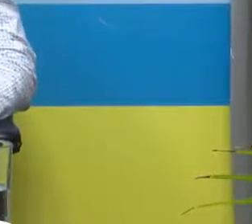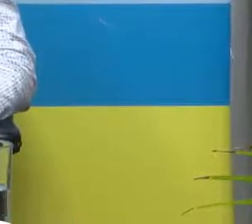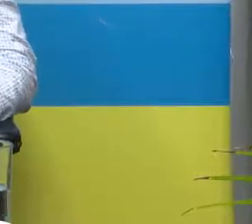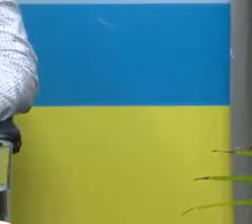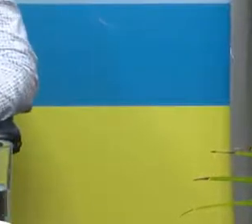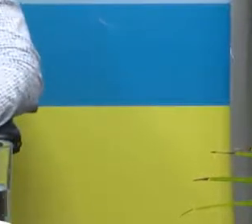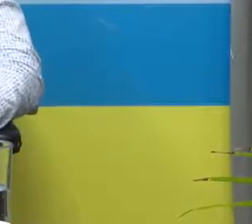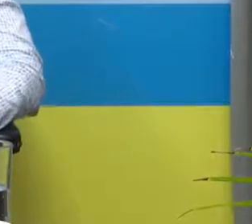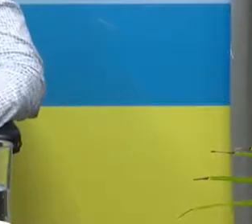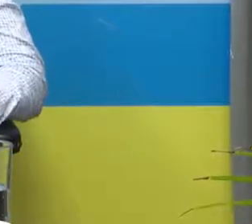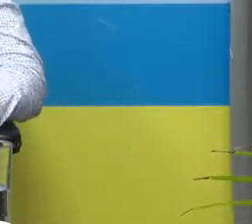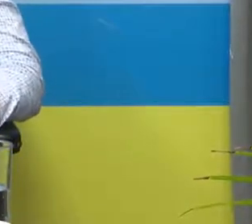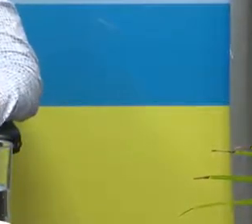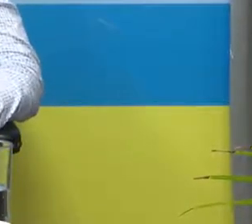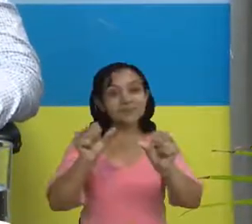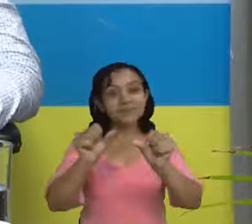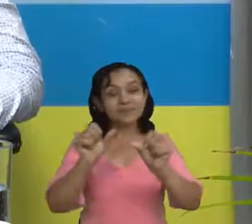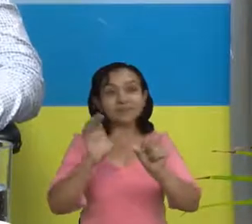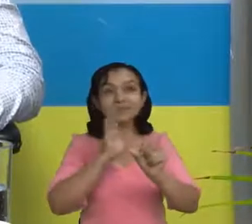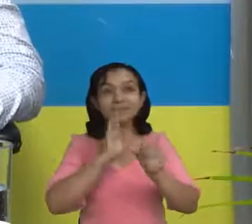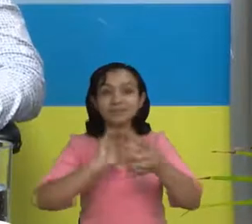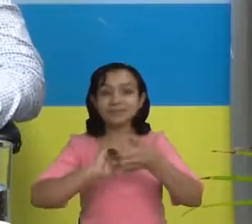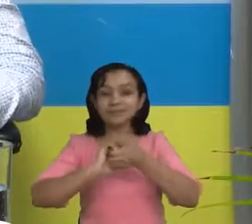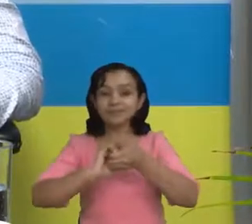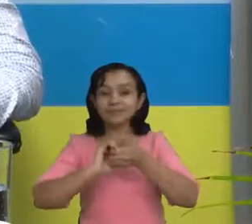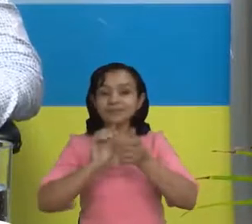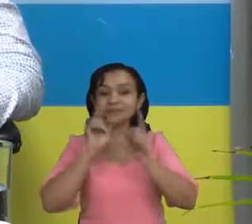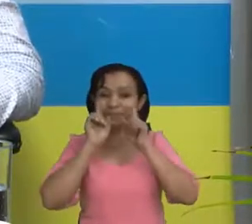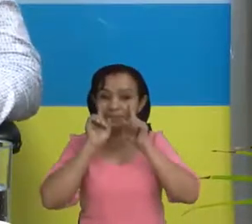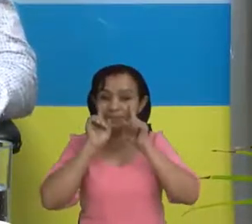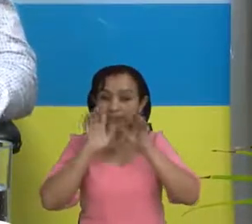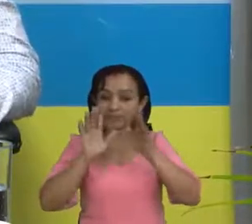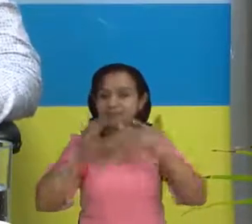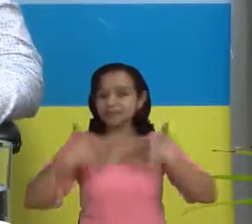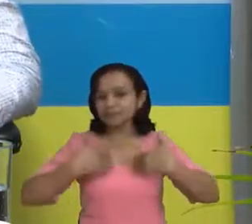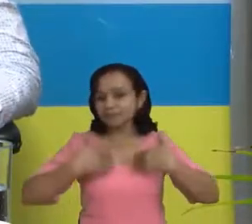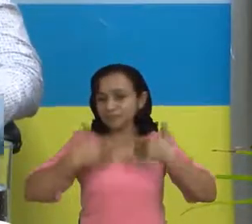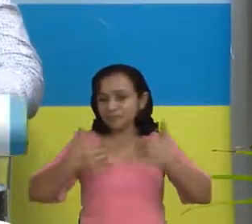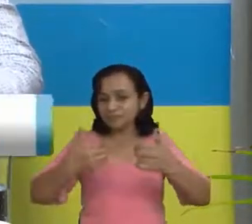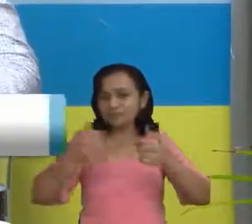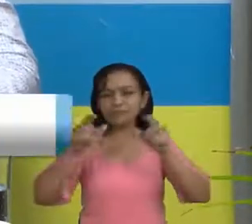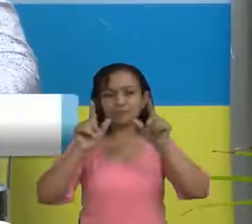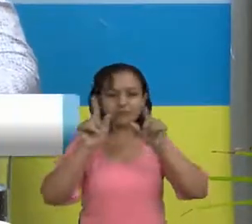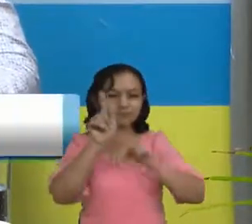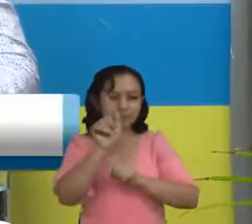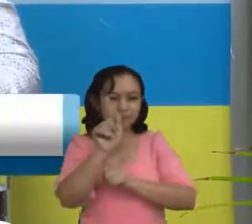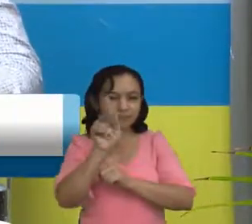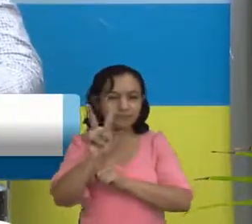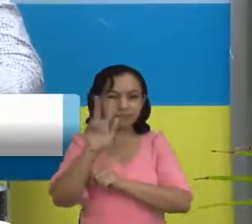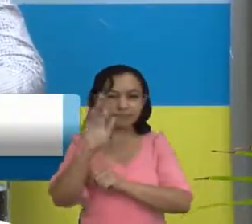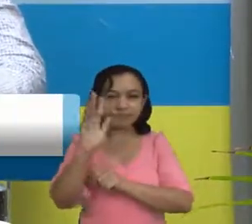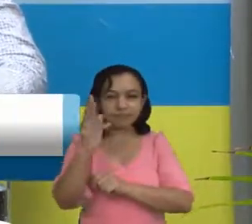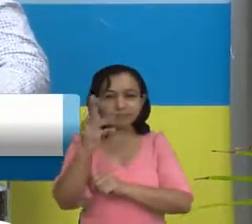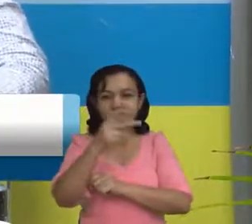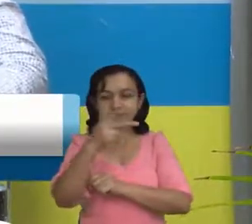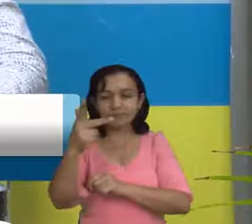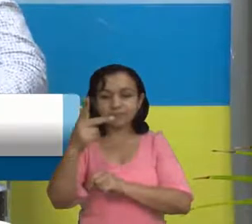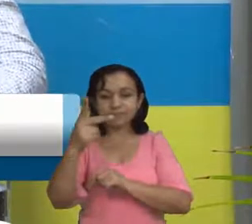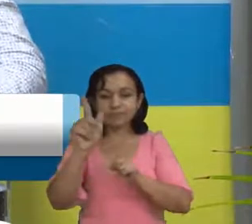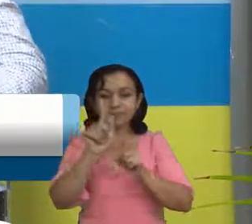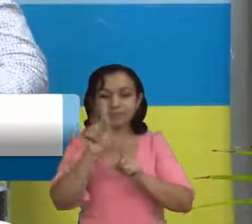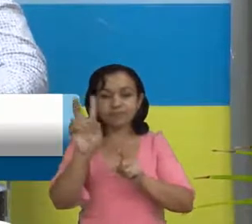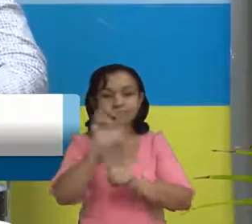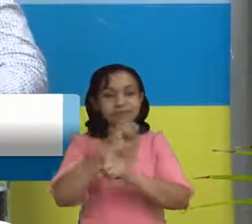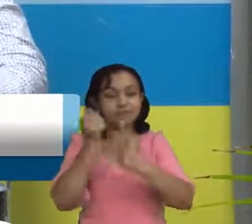Estamos de regreso, amigos televidentes, en su gustado programa Prevenir de Salud a través de la frecuencia del canal 98 y el canal de la Asamblea